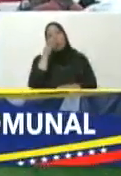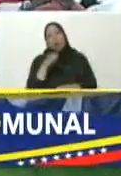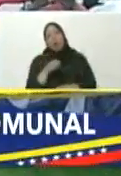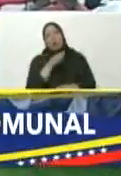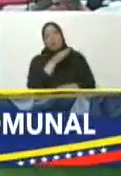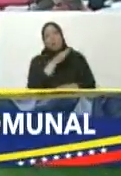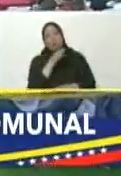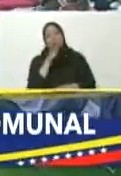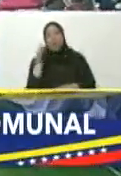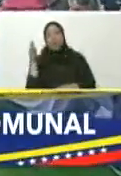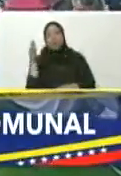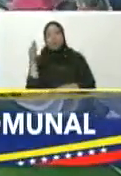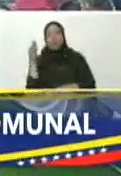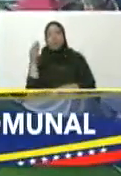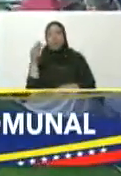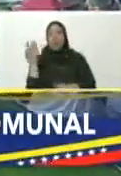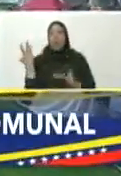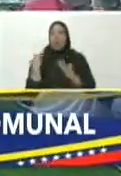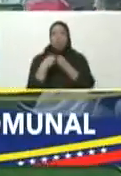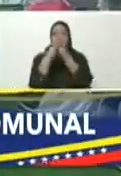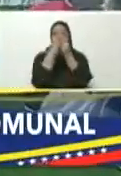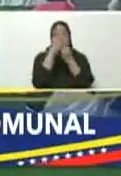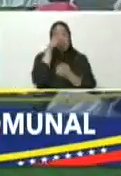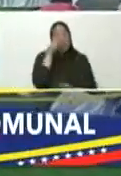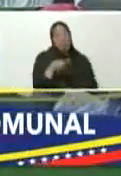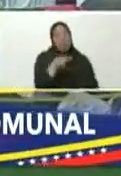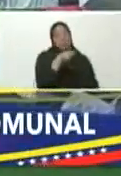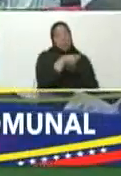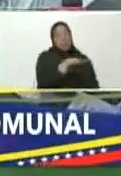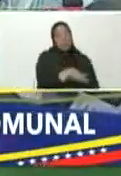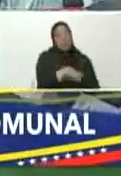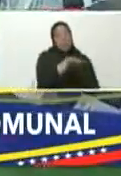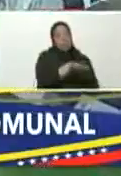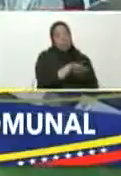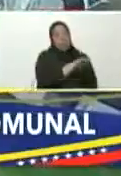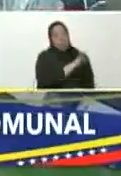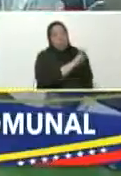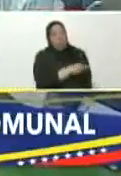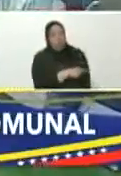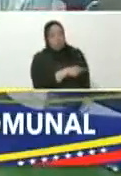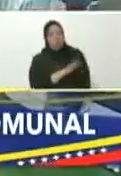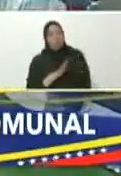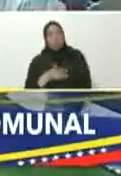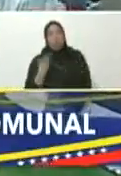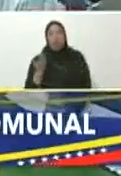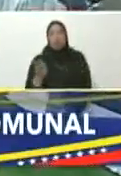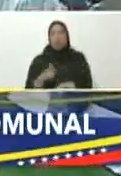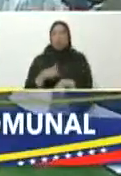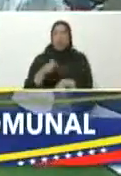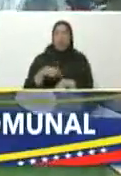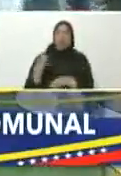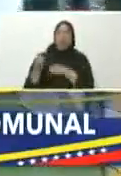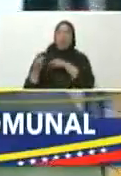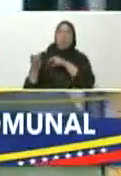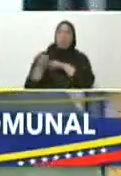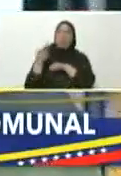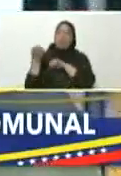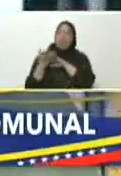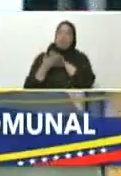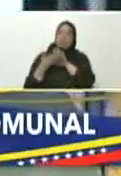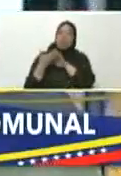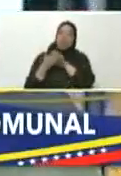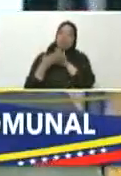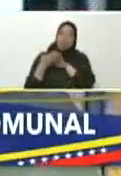presidente, conjuntamente con el Poder Popular, para que nosotros, parte en parte, tiempo a tiempo, estemos resolviendo los